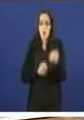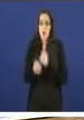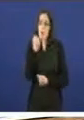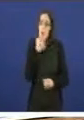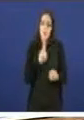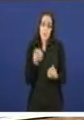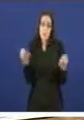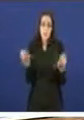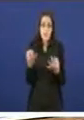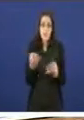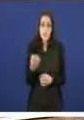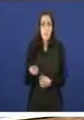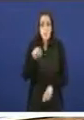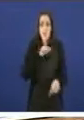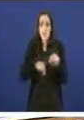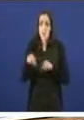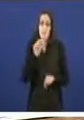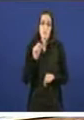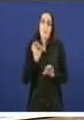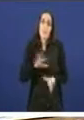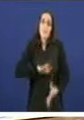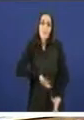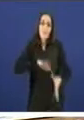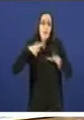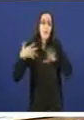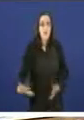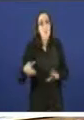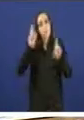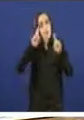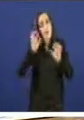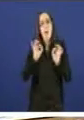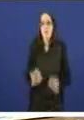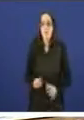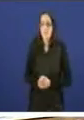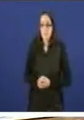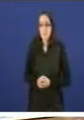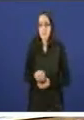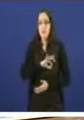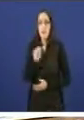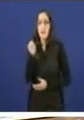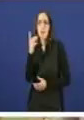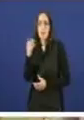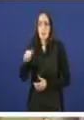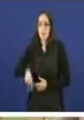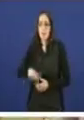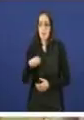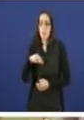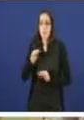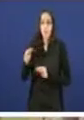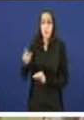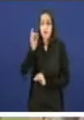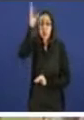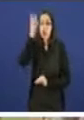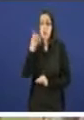tomar decisións que posibiliten unha verdadeira transformación do ensino. Señora Adán, a verdade é que con esta iniciativa demostra que o seu